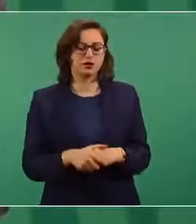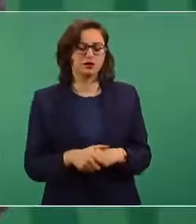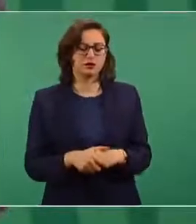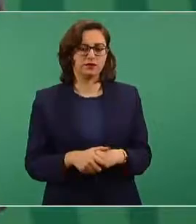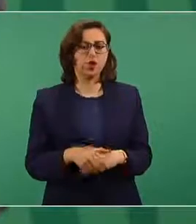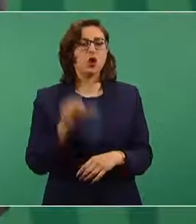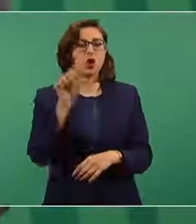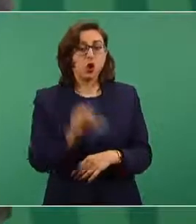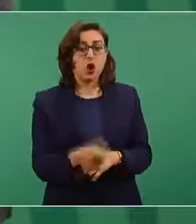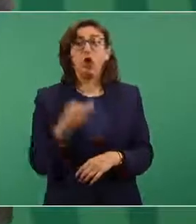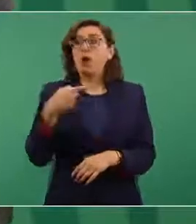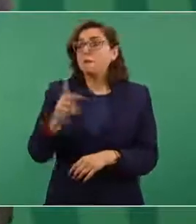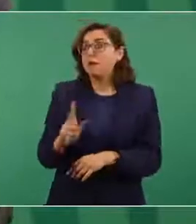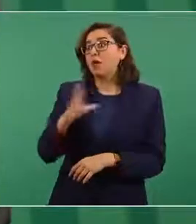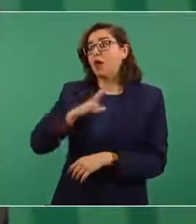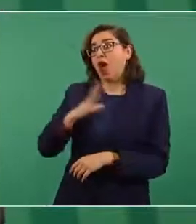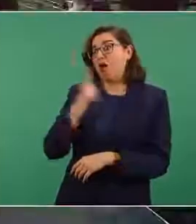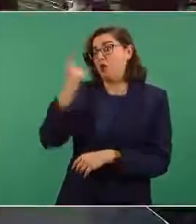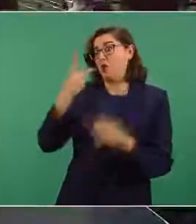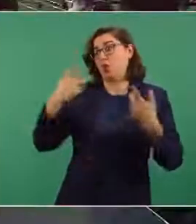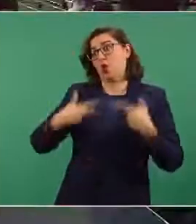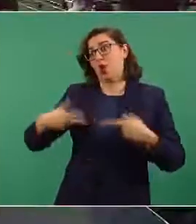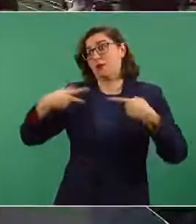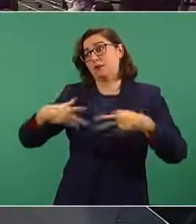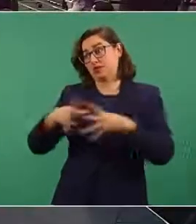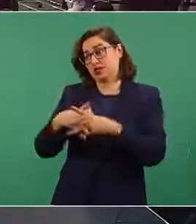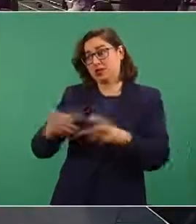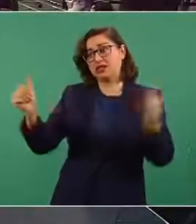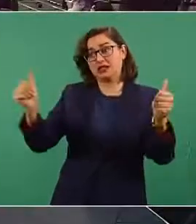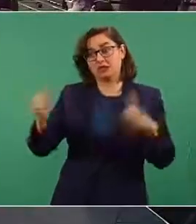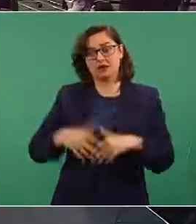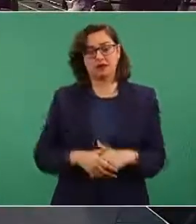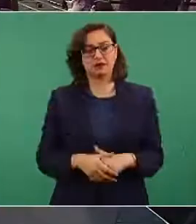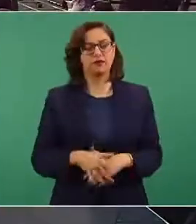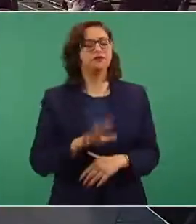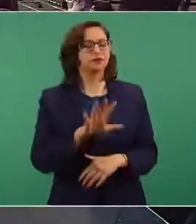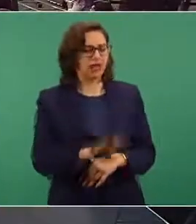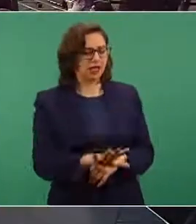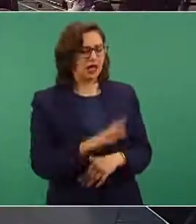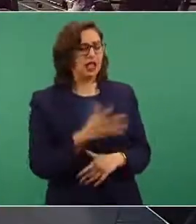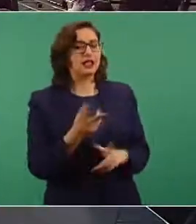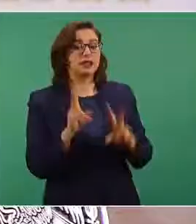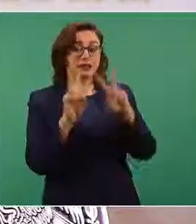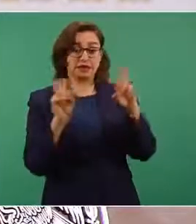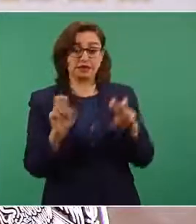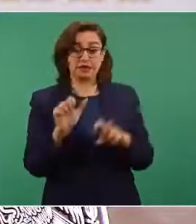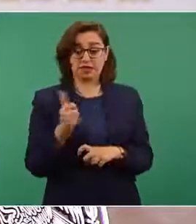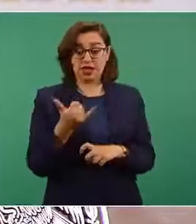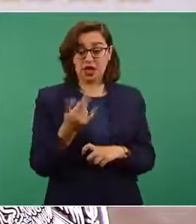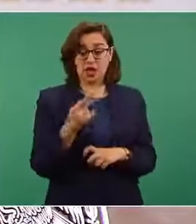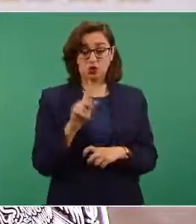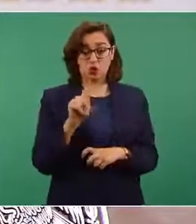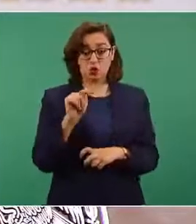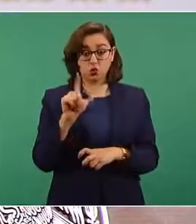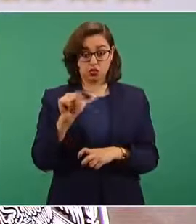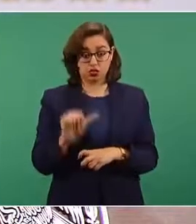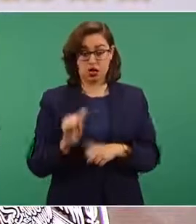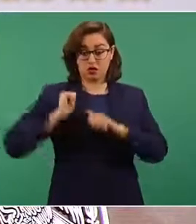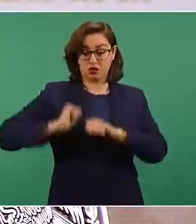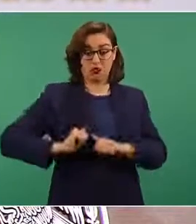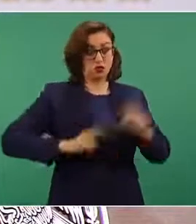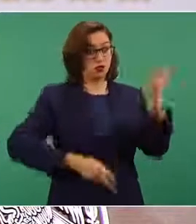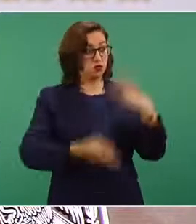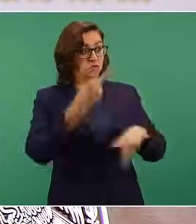Pero Sí, hay un muchacho los dos casos. desaparecido. Pero en el caso de Ayutla quiero eso, porque vinieron hasta acá las